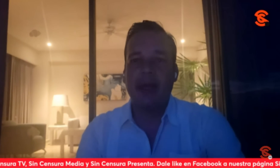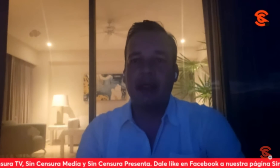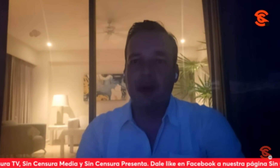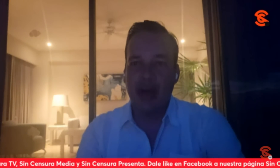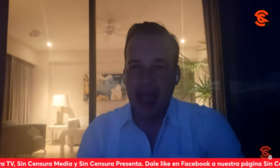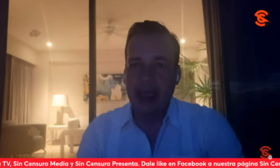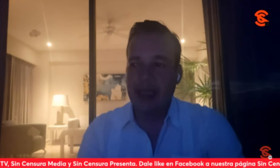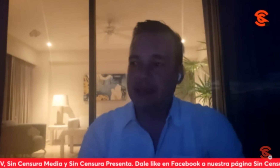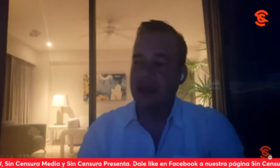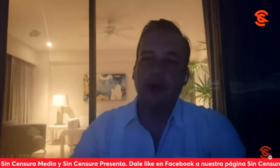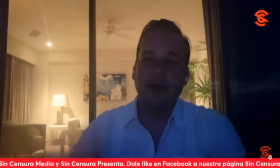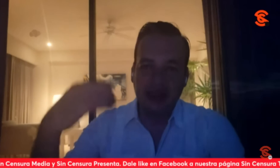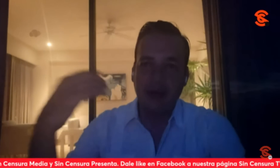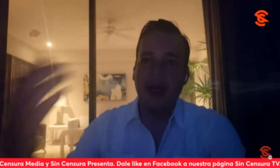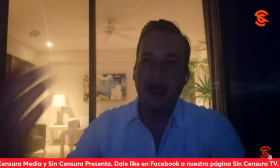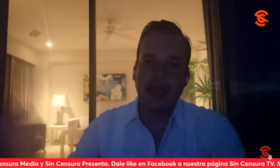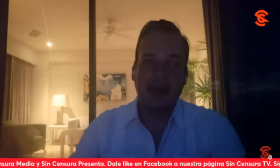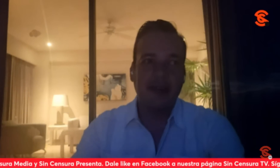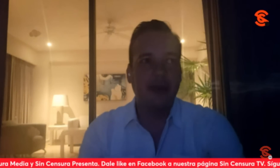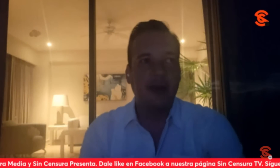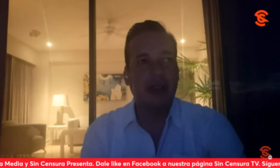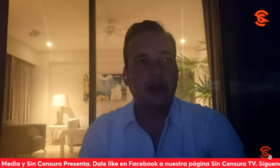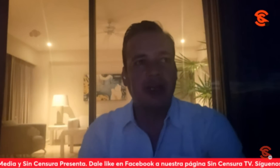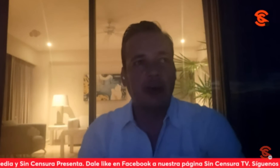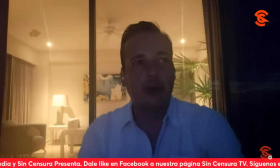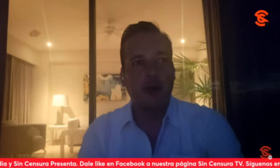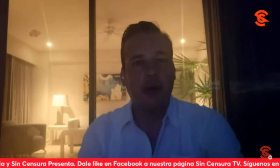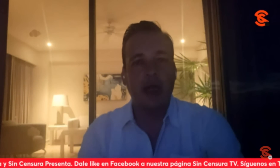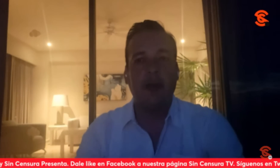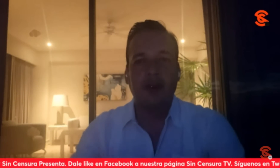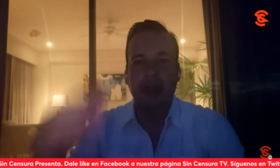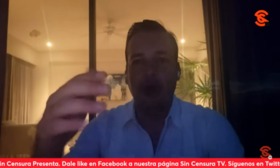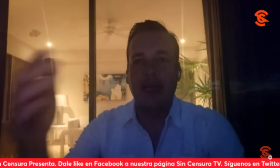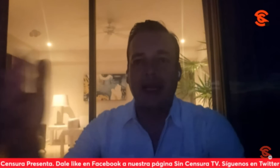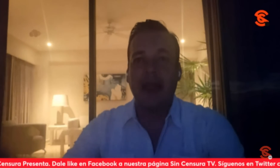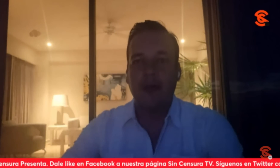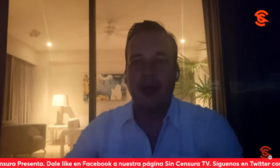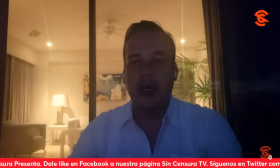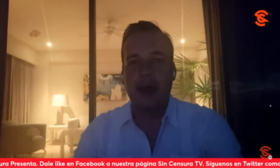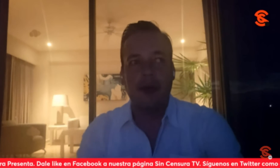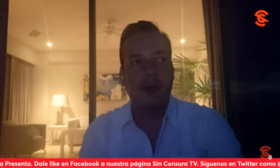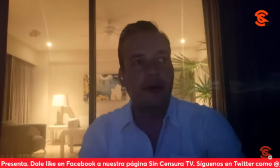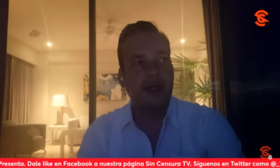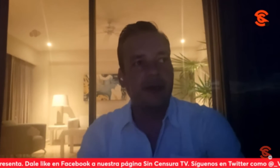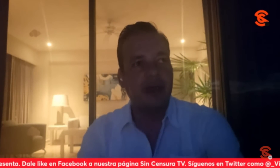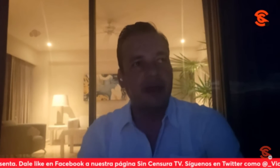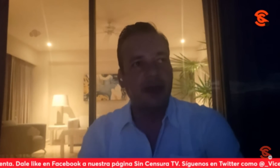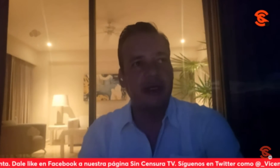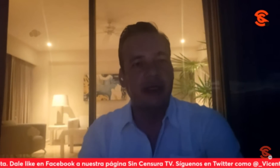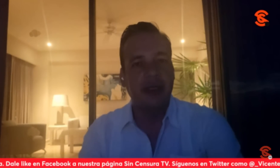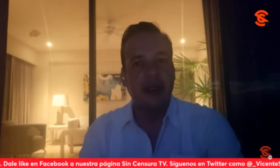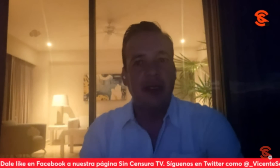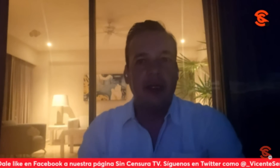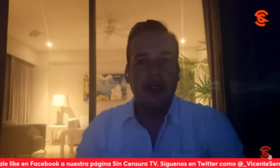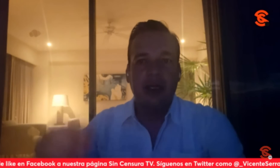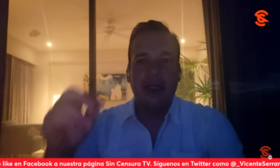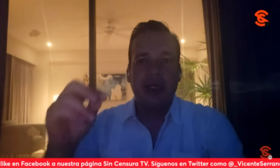utilizar a personajes en donde se ven las grabaciones que lo están torturando, lo están obligando a declarar contra otras